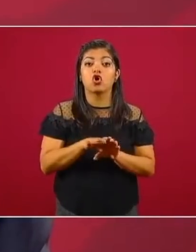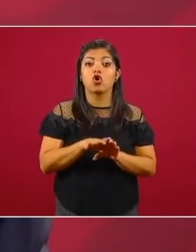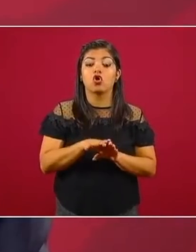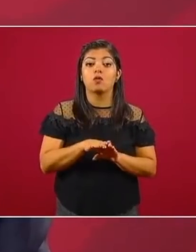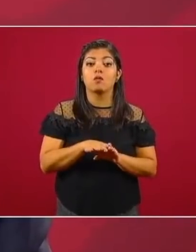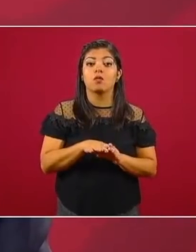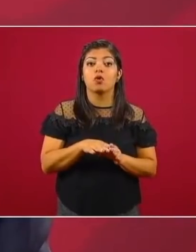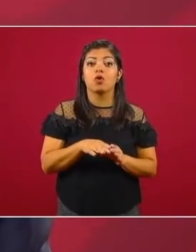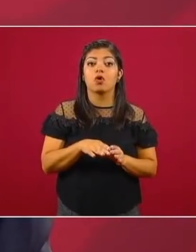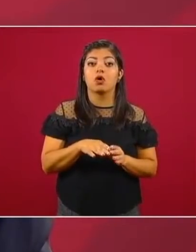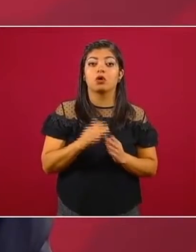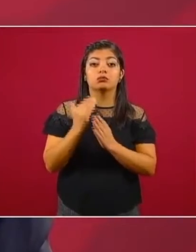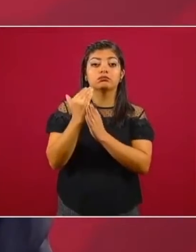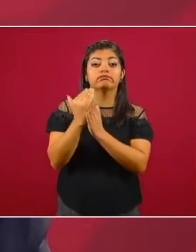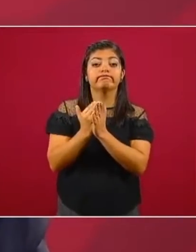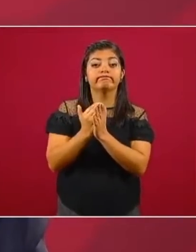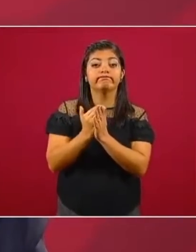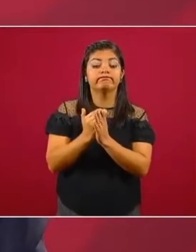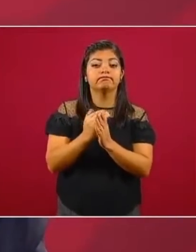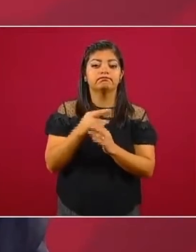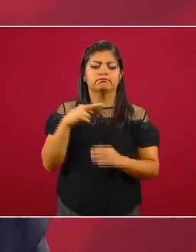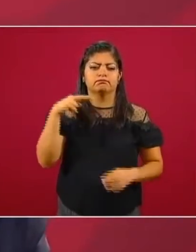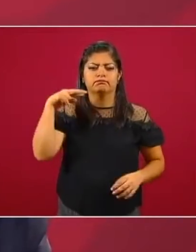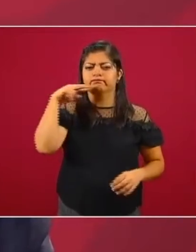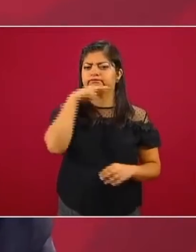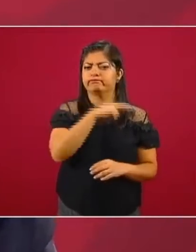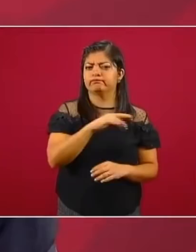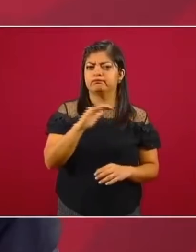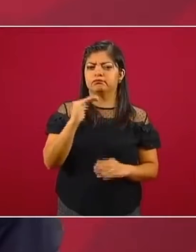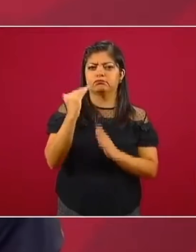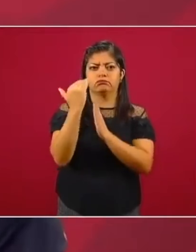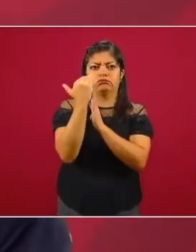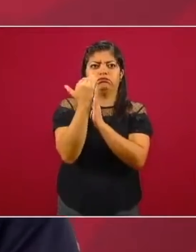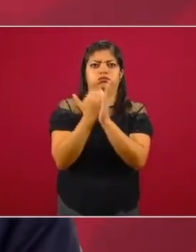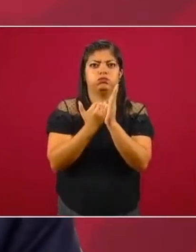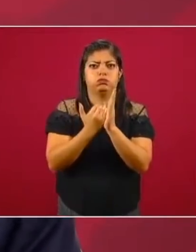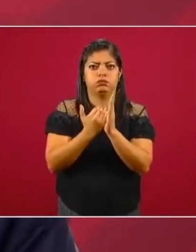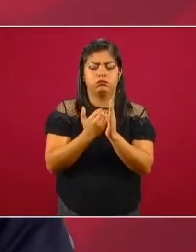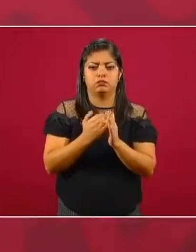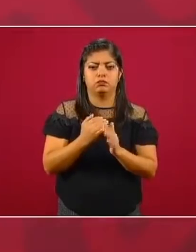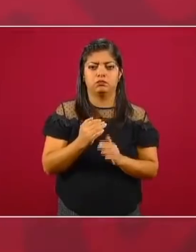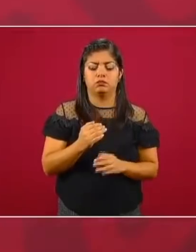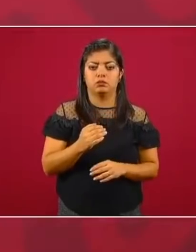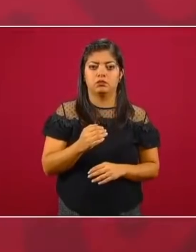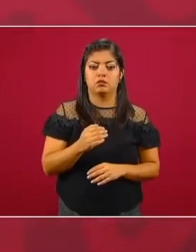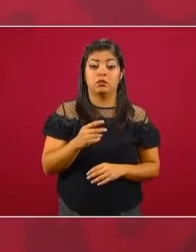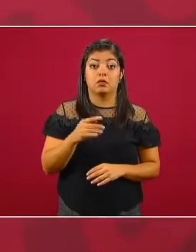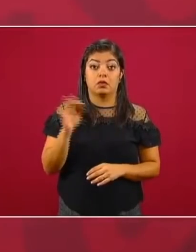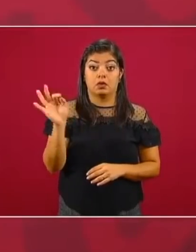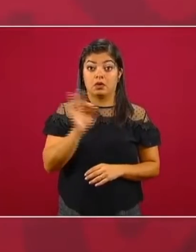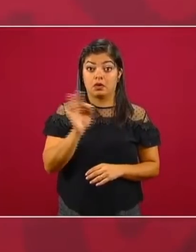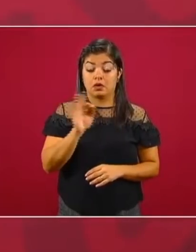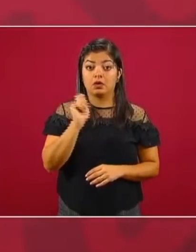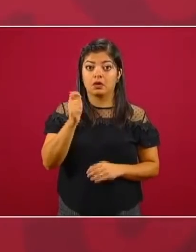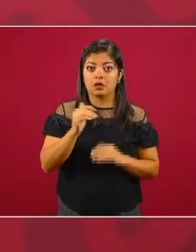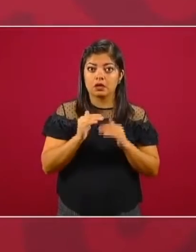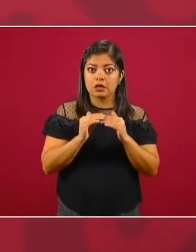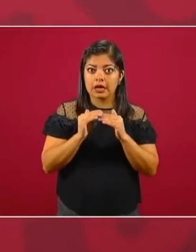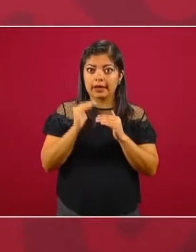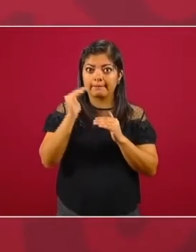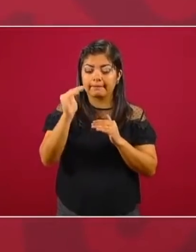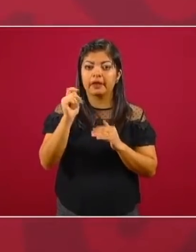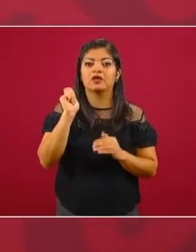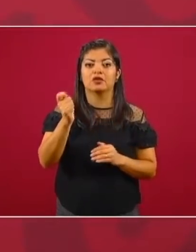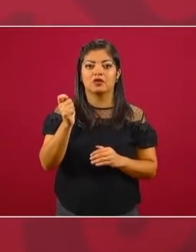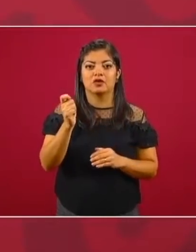perceptible una línea de contención en cuanto a homicidios dolosos delito que ha disminuido ocho décimas de puntos lo que va del año